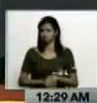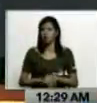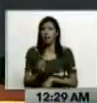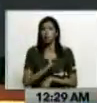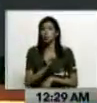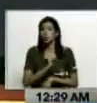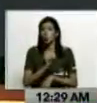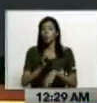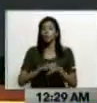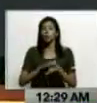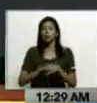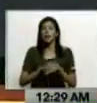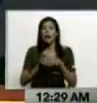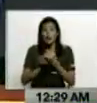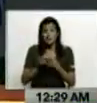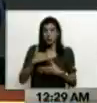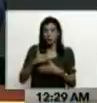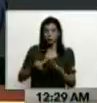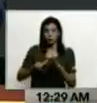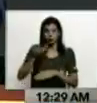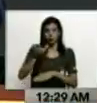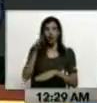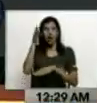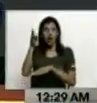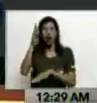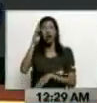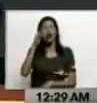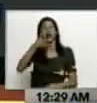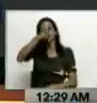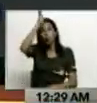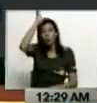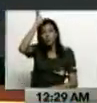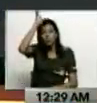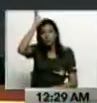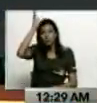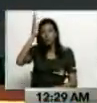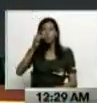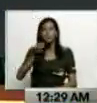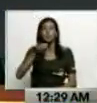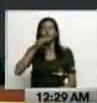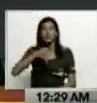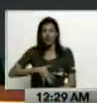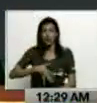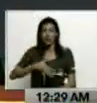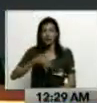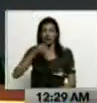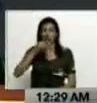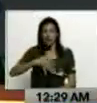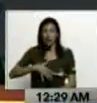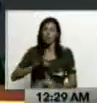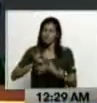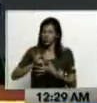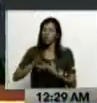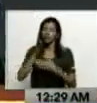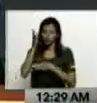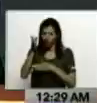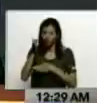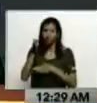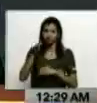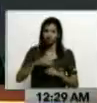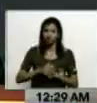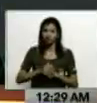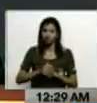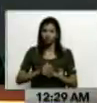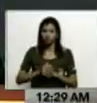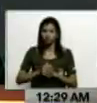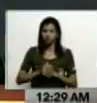eclesiástica están asustadísima para Roma un amigo mío